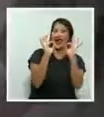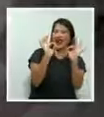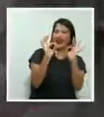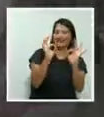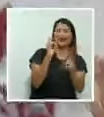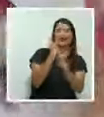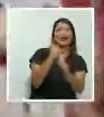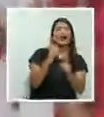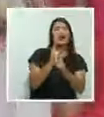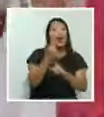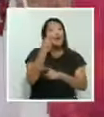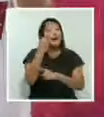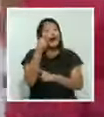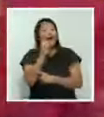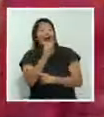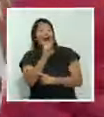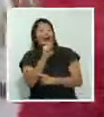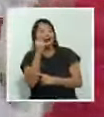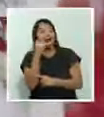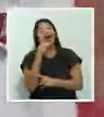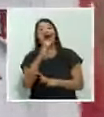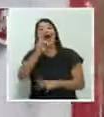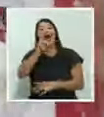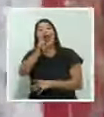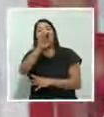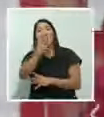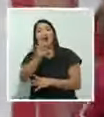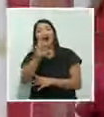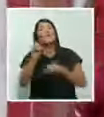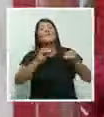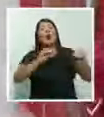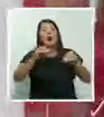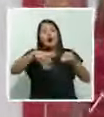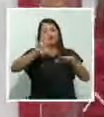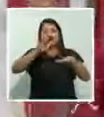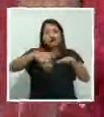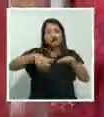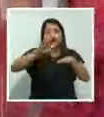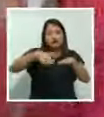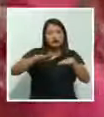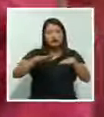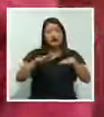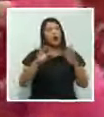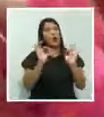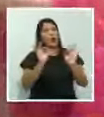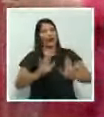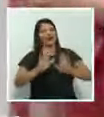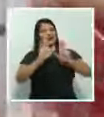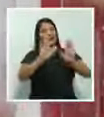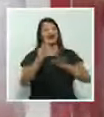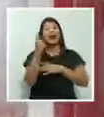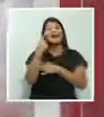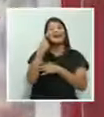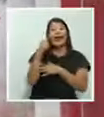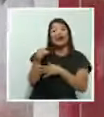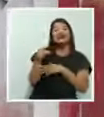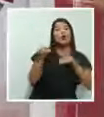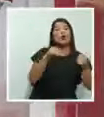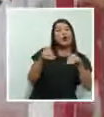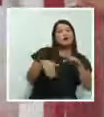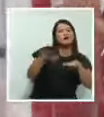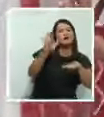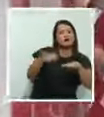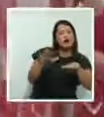Perfecto. Aquí, aquí. Uy. Eso, don Jaime. Mueva el pie. Mueva estos. Es que va